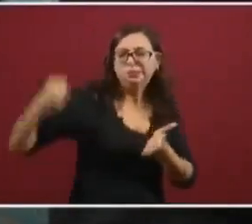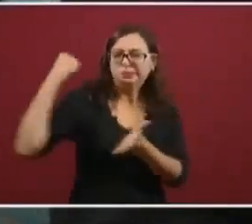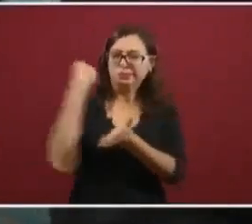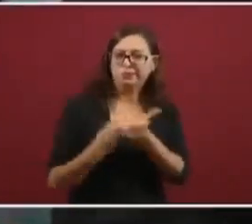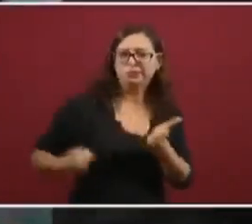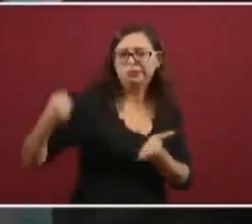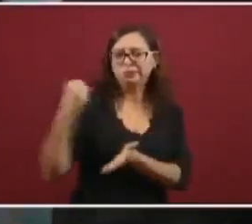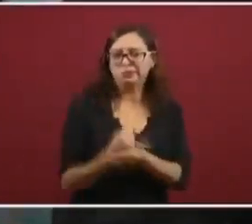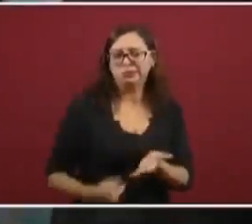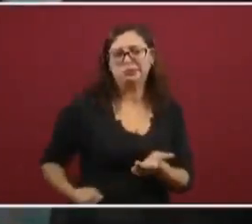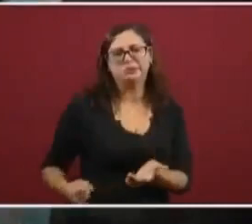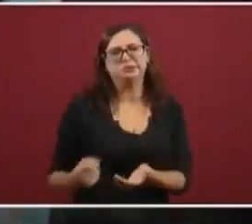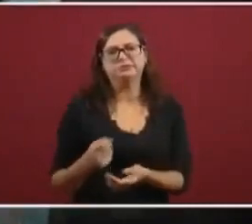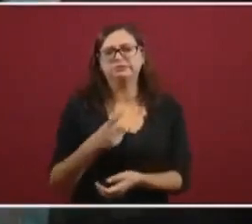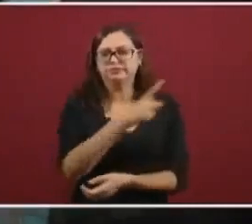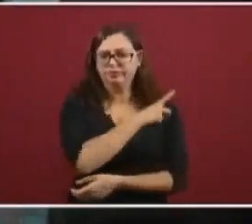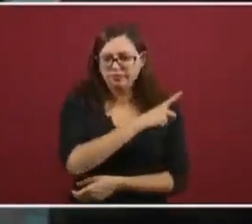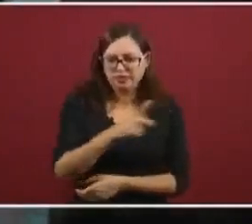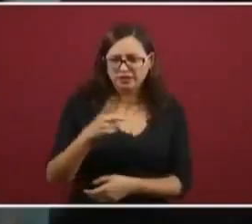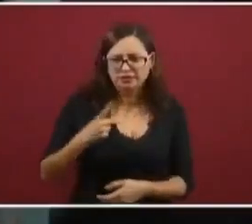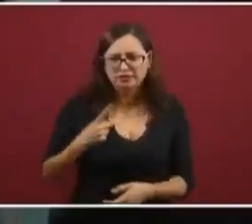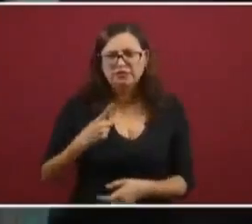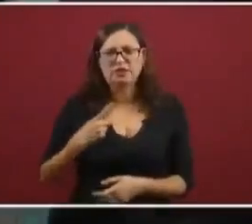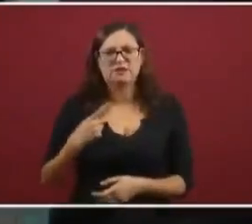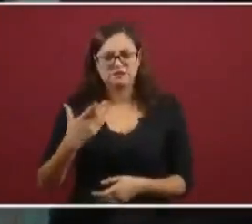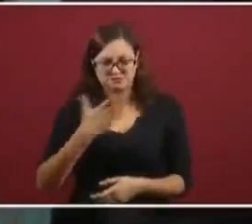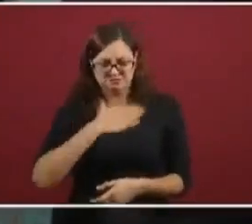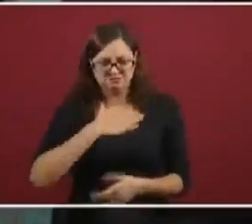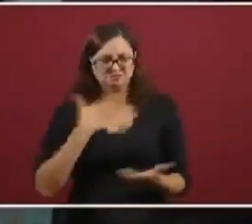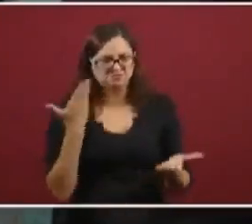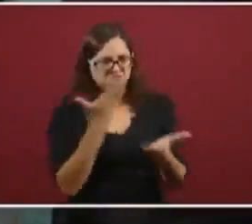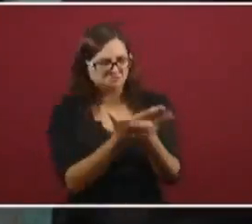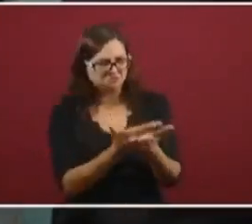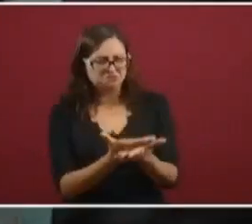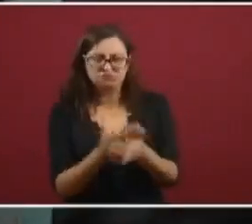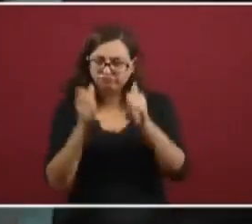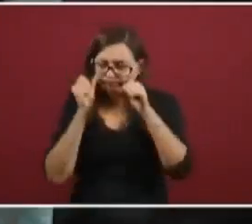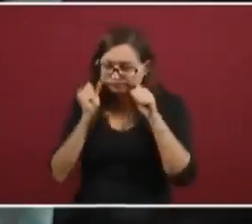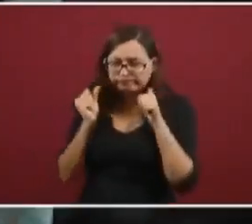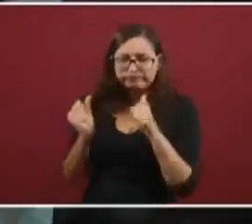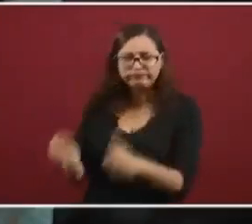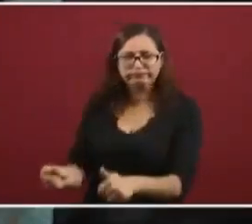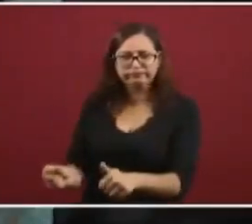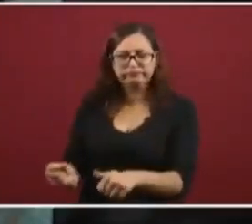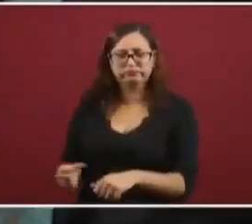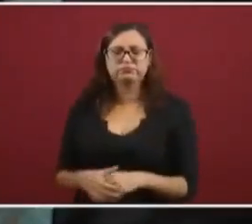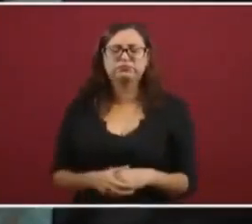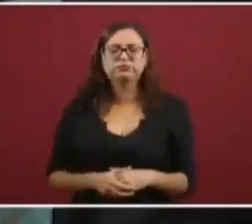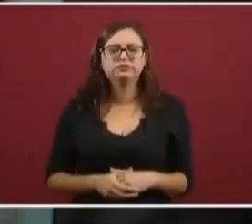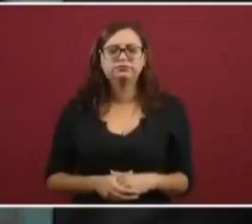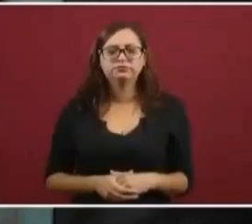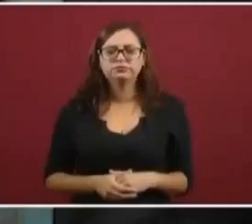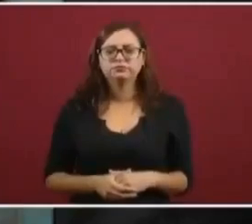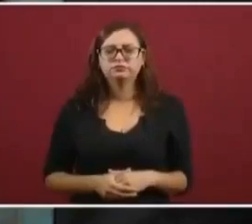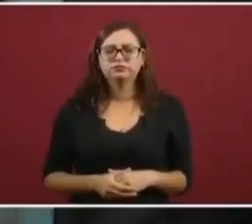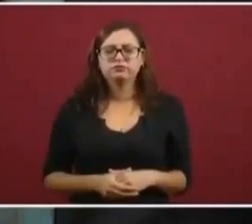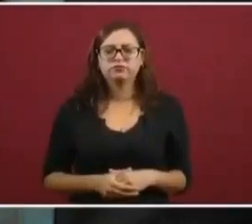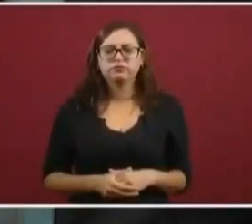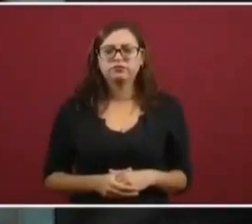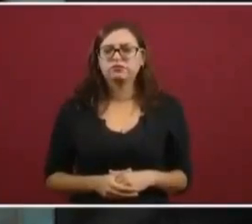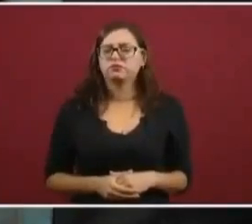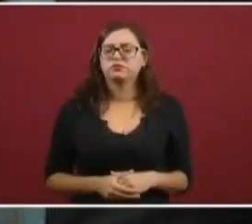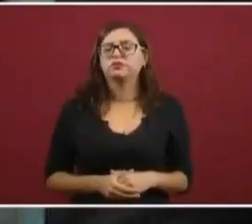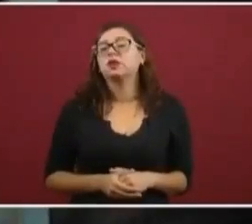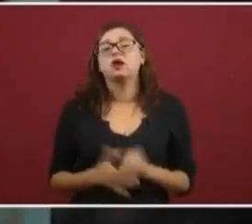les haga válido sus peticiones este y aparte de eso pues